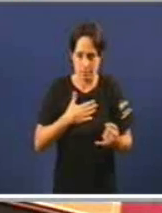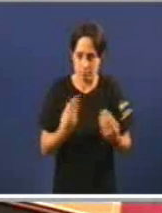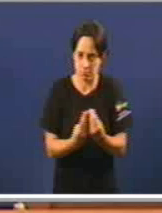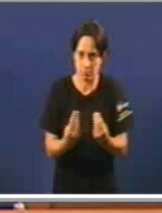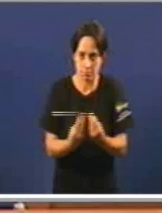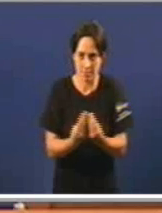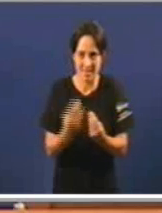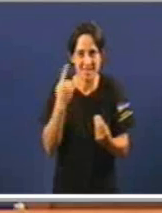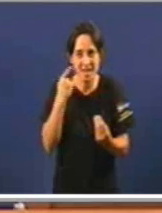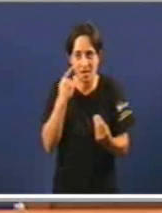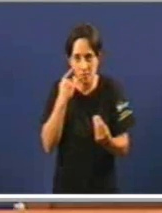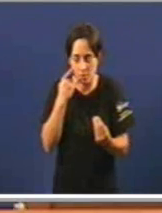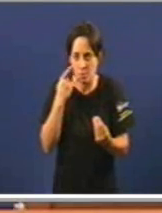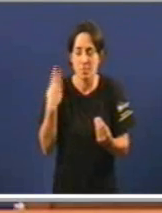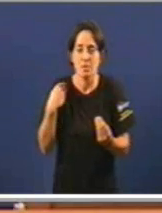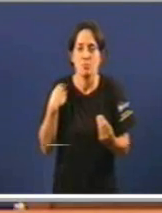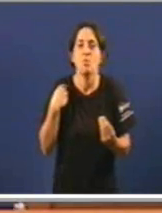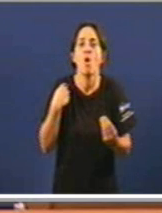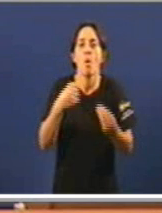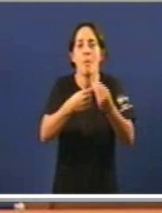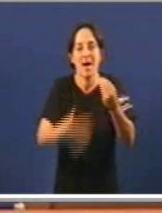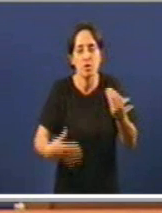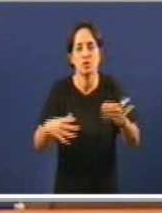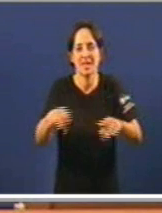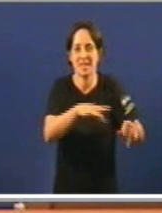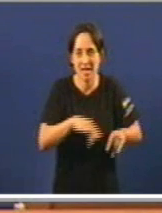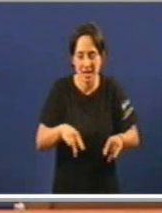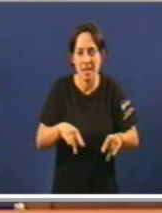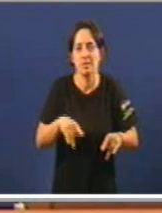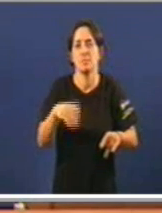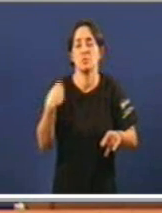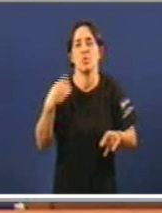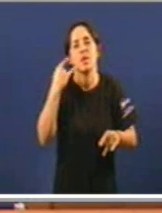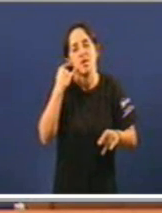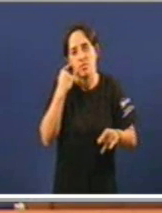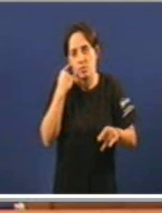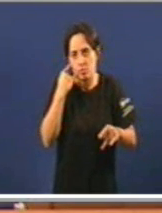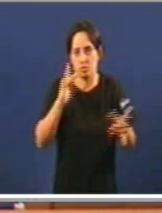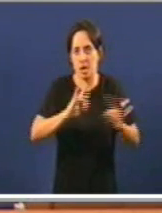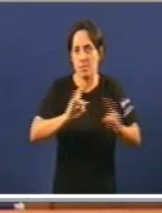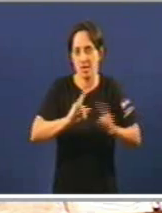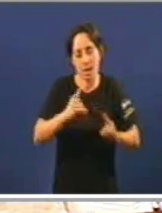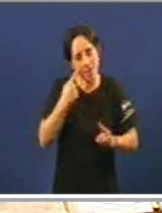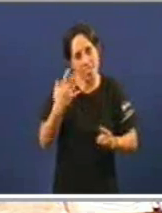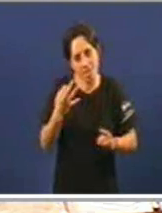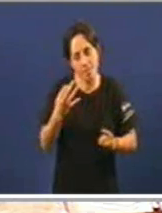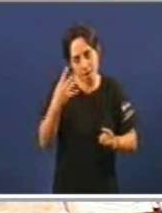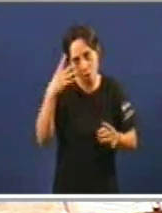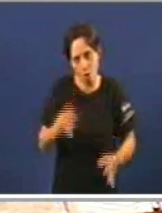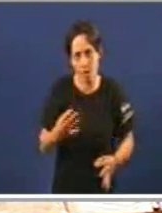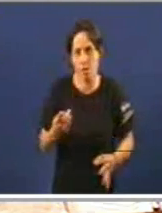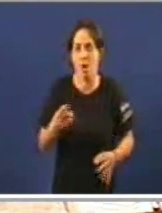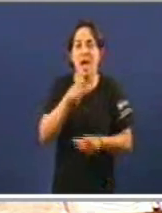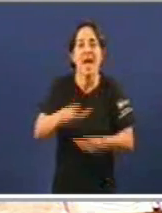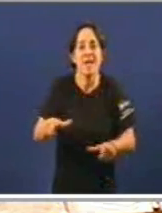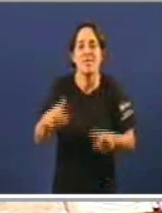os teléfonos de bancos de terras e estaban colapsados os teléfonos da Susfor. Señamos sensatos, este país é sensato. Os paisanos da aldea